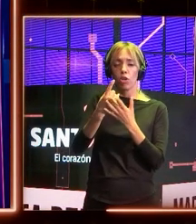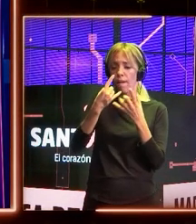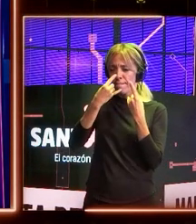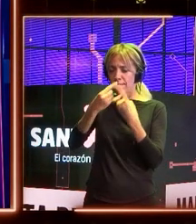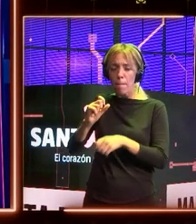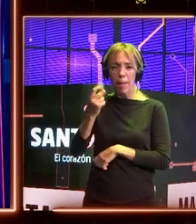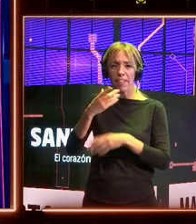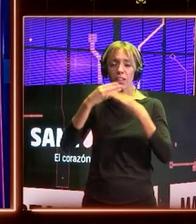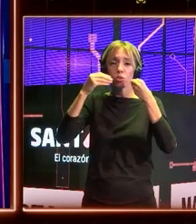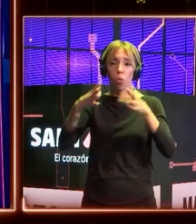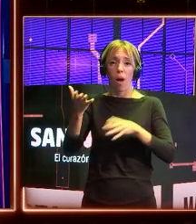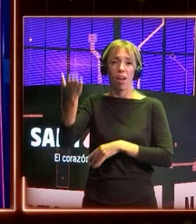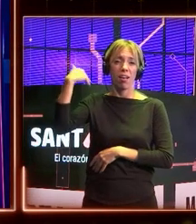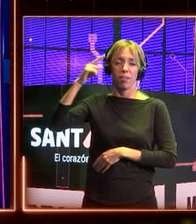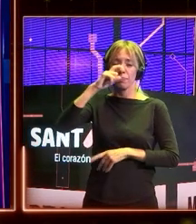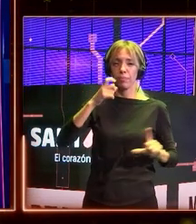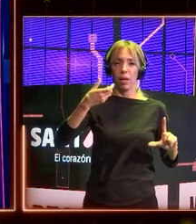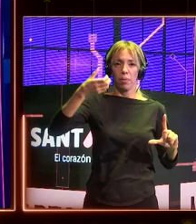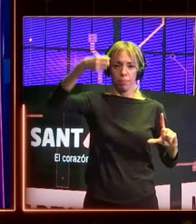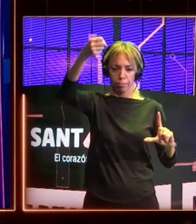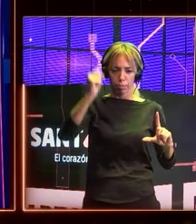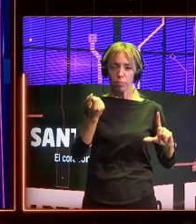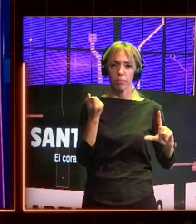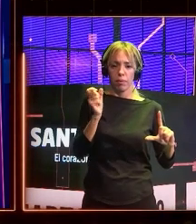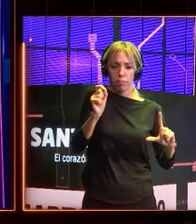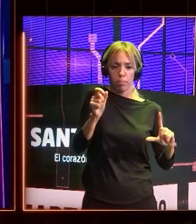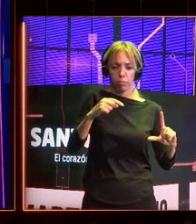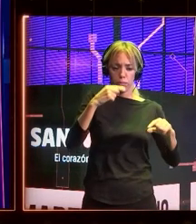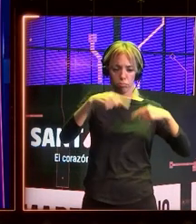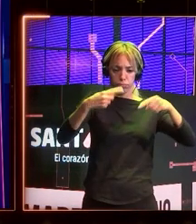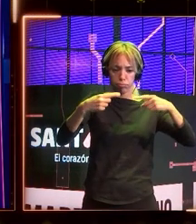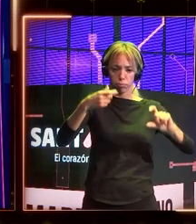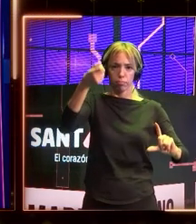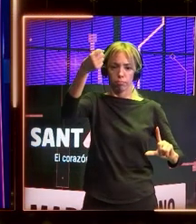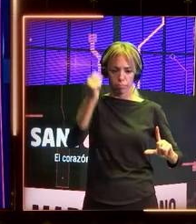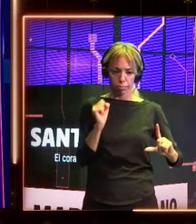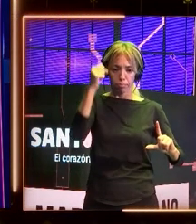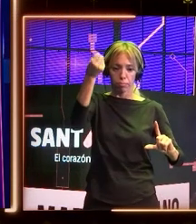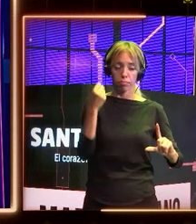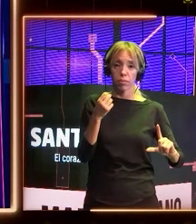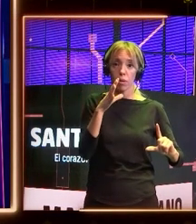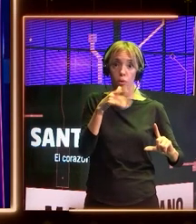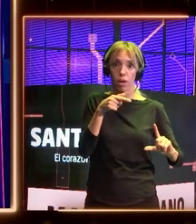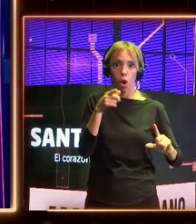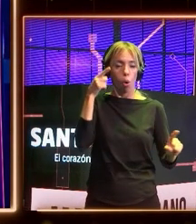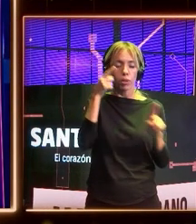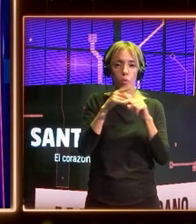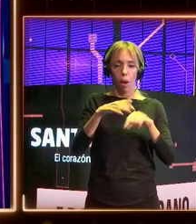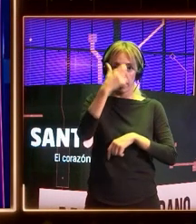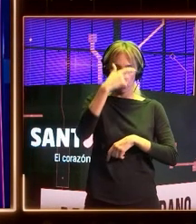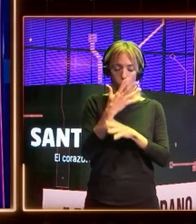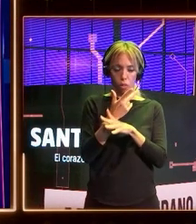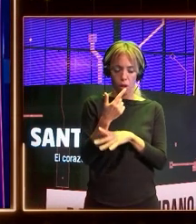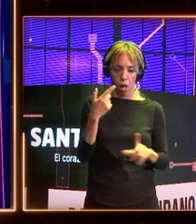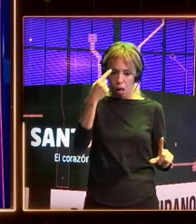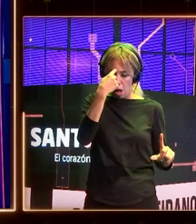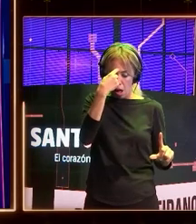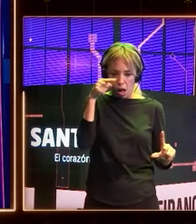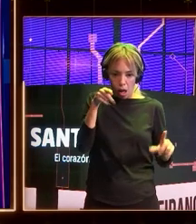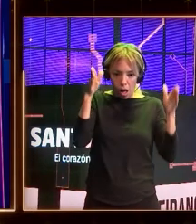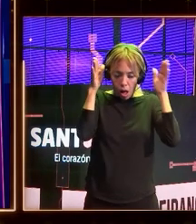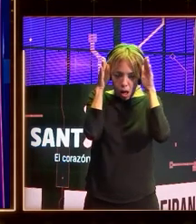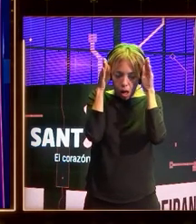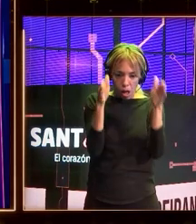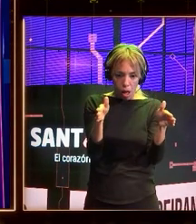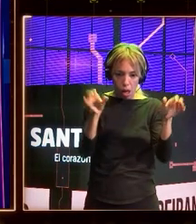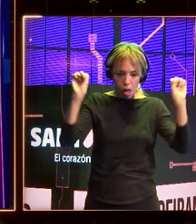historia, que era la máquina tragaperras, y que está basado en tres principios. Un principio es aislar al jugador, o al usuario en este caso,